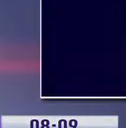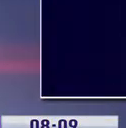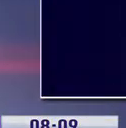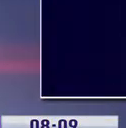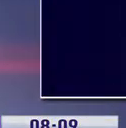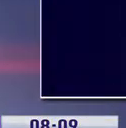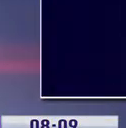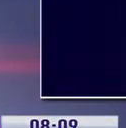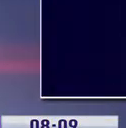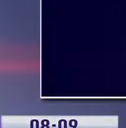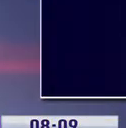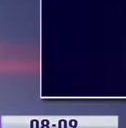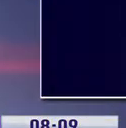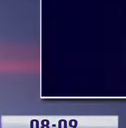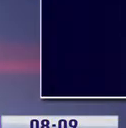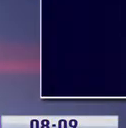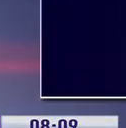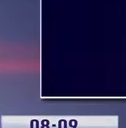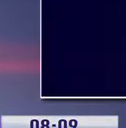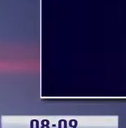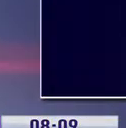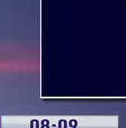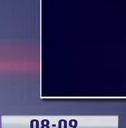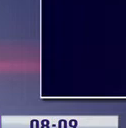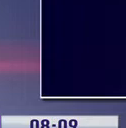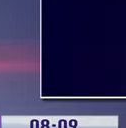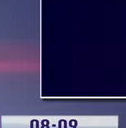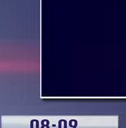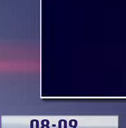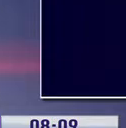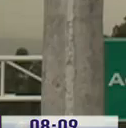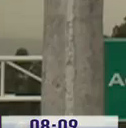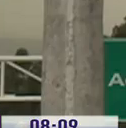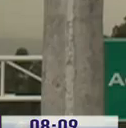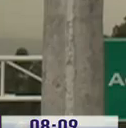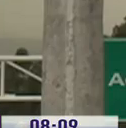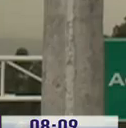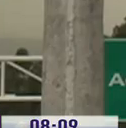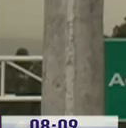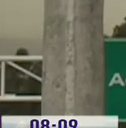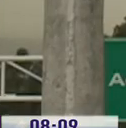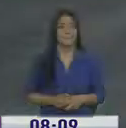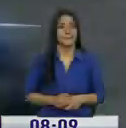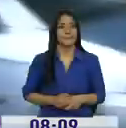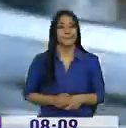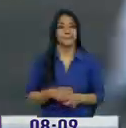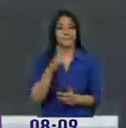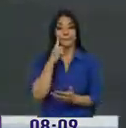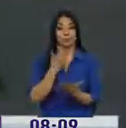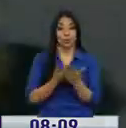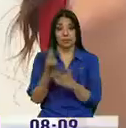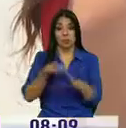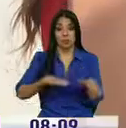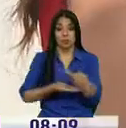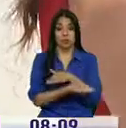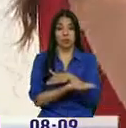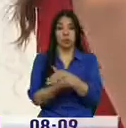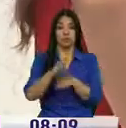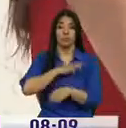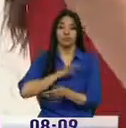1-800-268-268. Esta institución asegura que de comprobar el hecho, el agente implicado será inmediatamente separado de la entidad municipal,